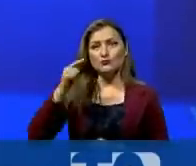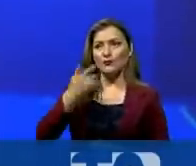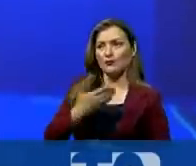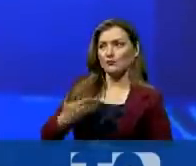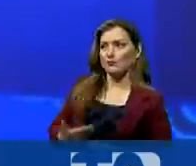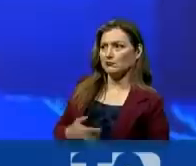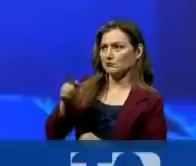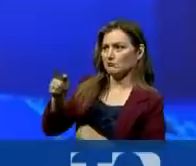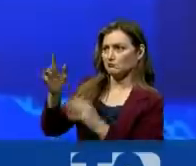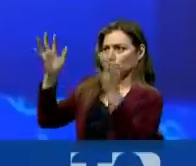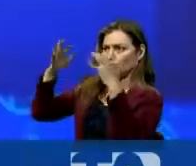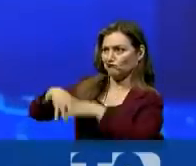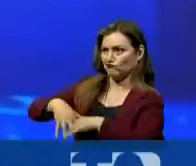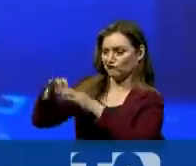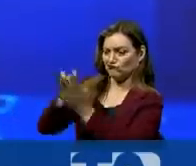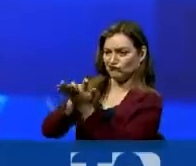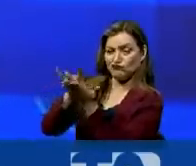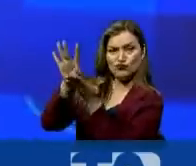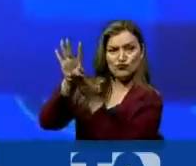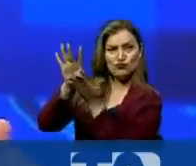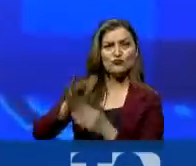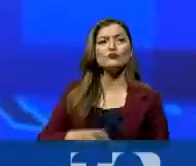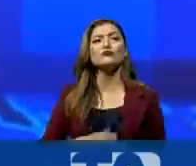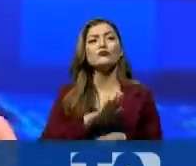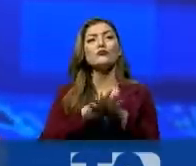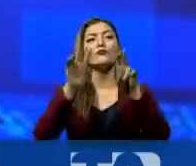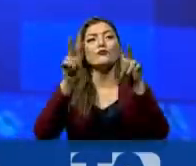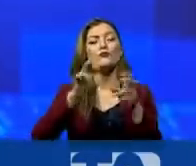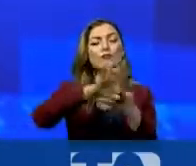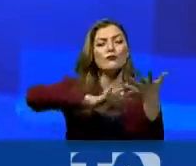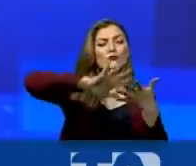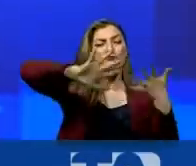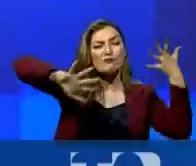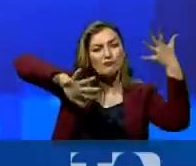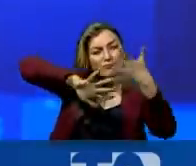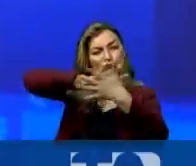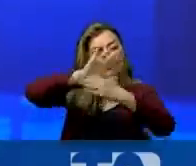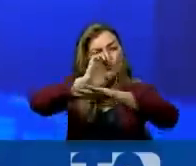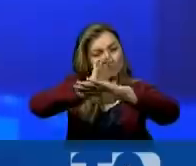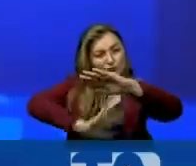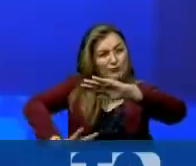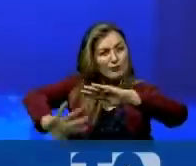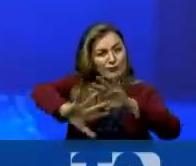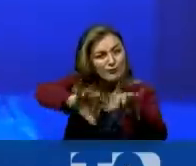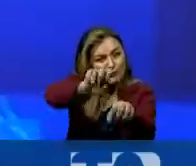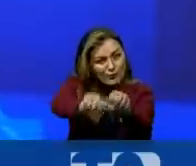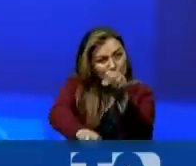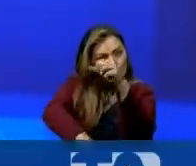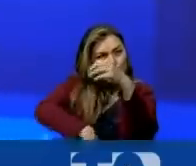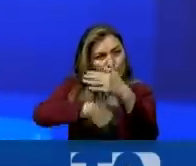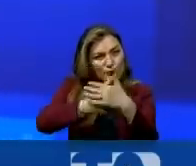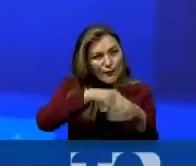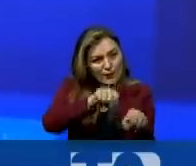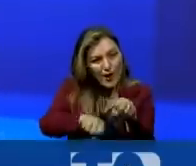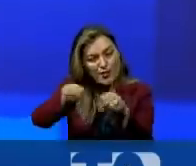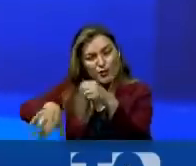presidente hablar de generar caos en el país y destrucción a todo